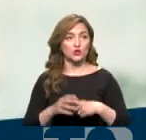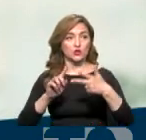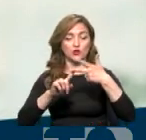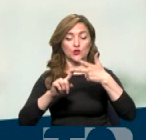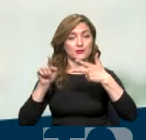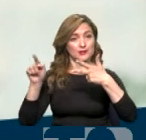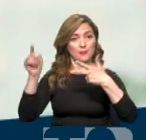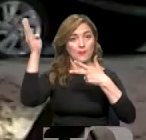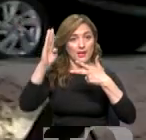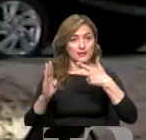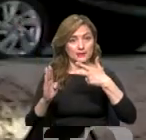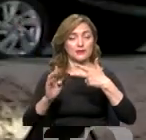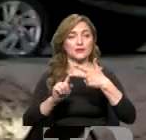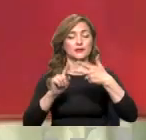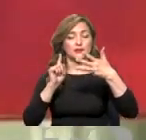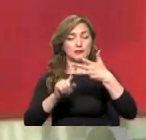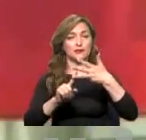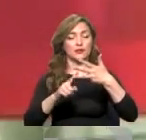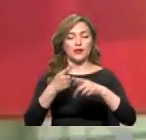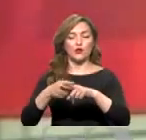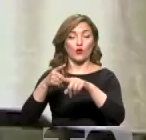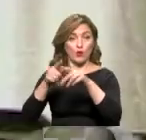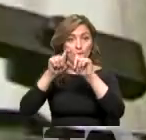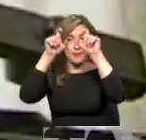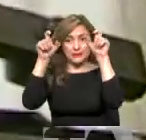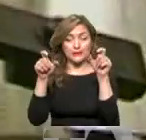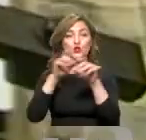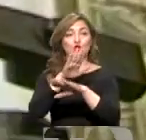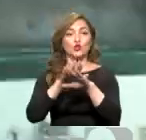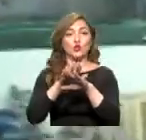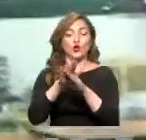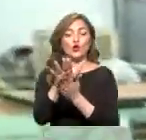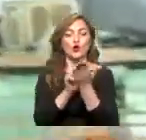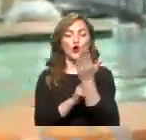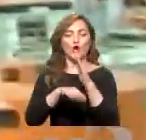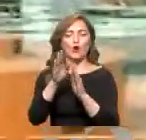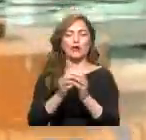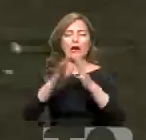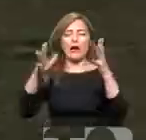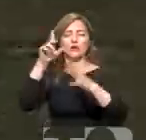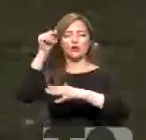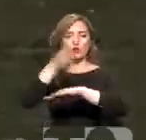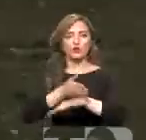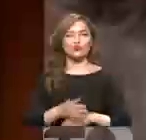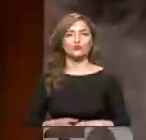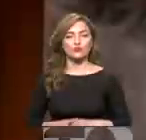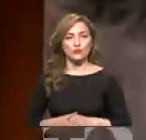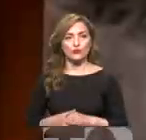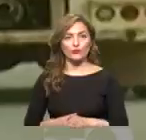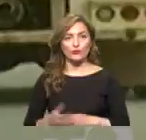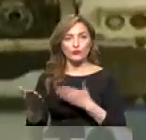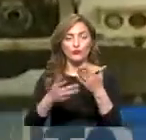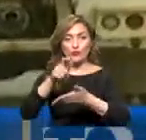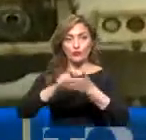Santos de la empresa brasileña Odebrecht y varios empresarios más relacionados a proyectos emblemáticos del gobierno anterior. Al